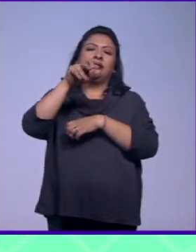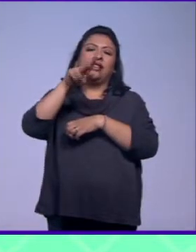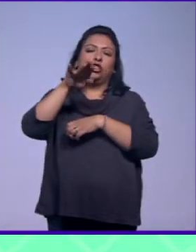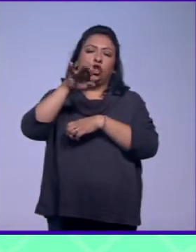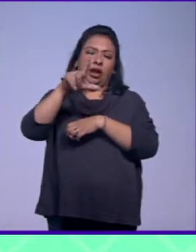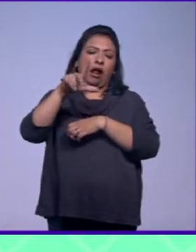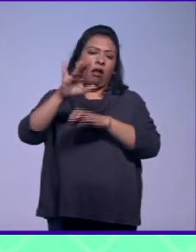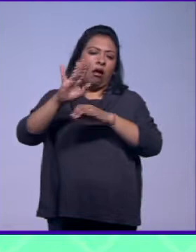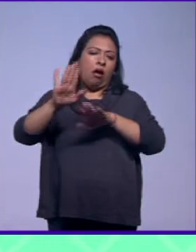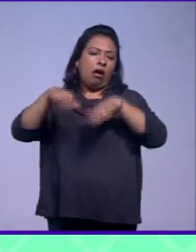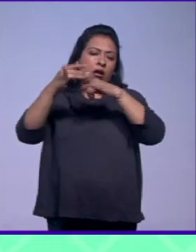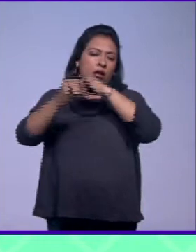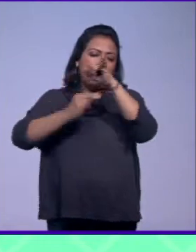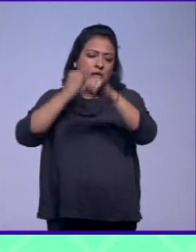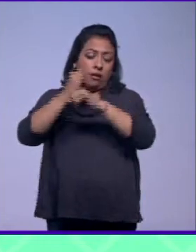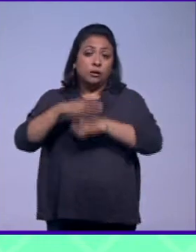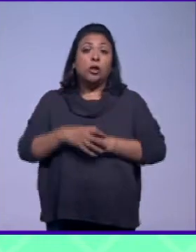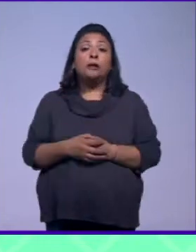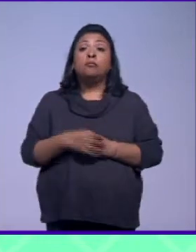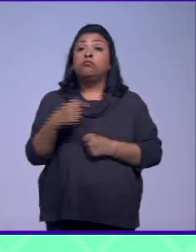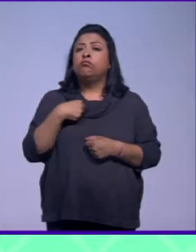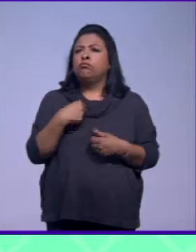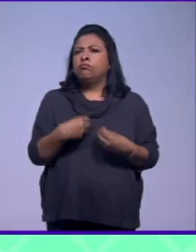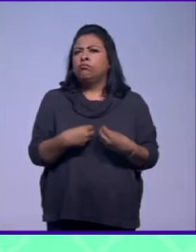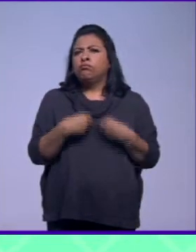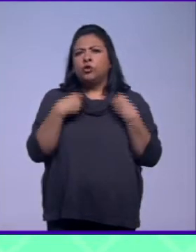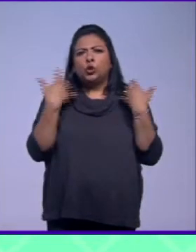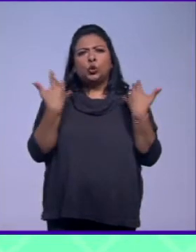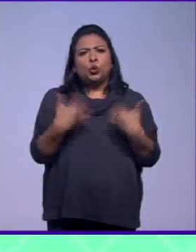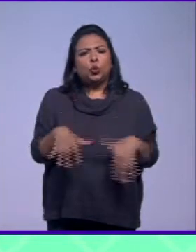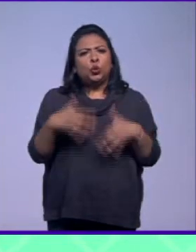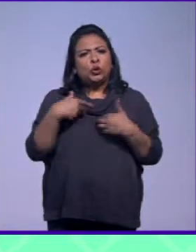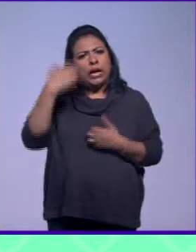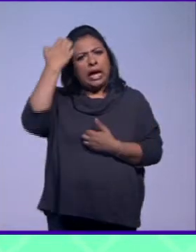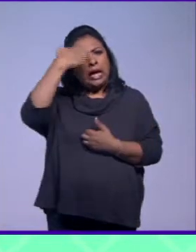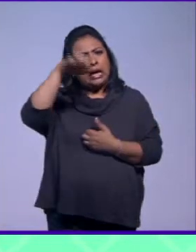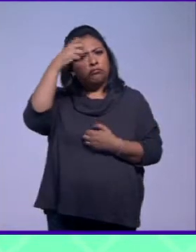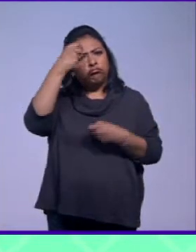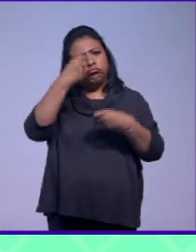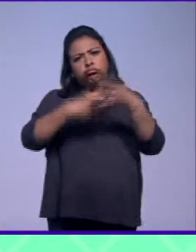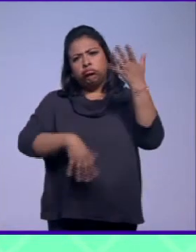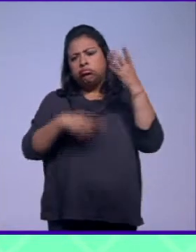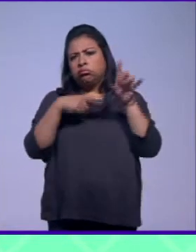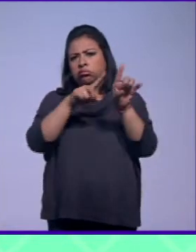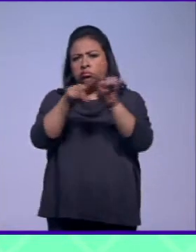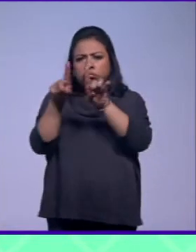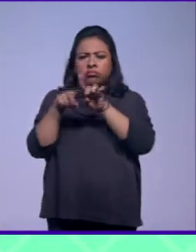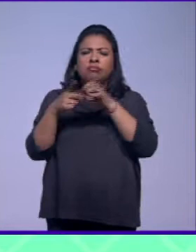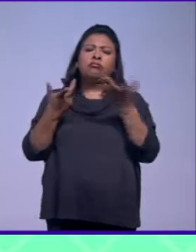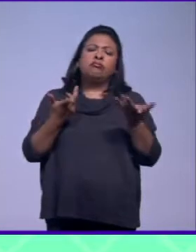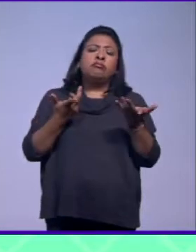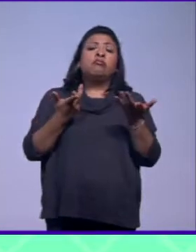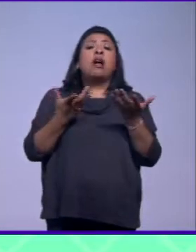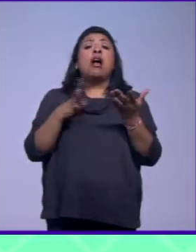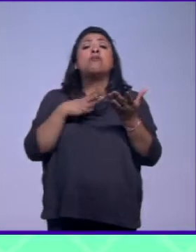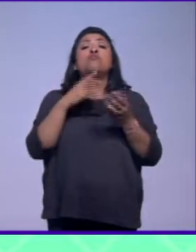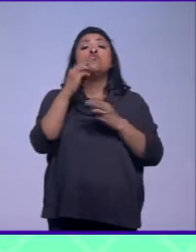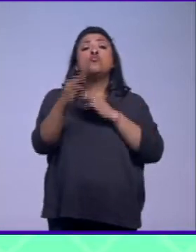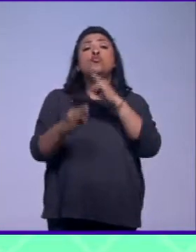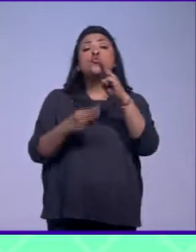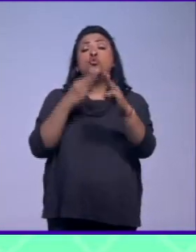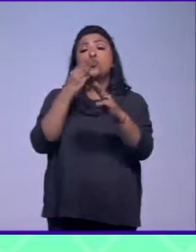y vivir pues muchísimas experiencias que tenían que ver desde con un mundo